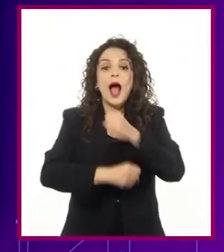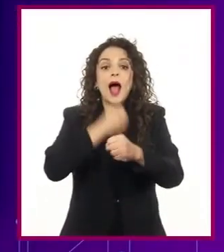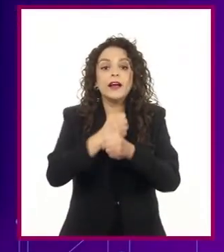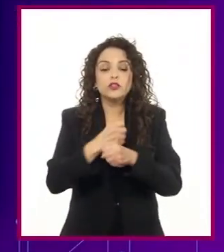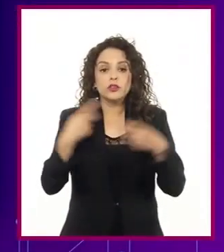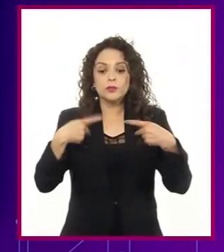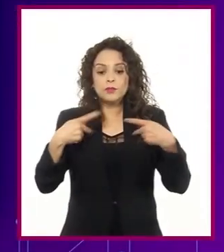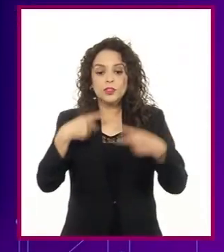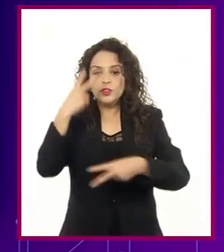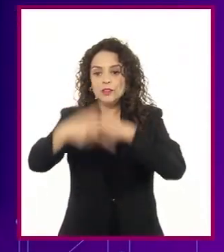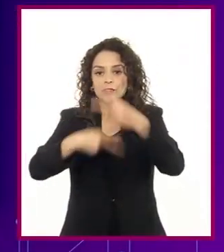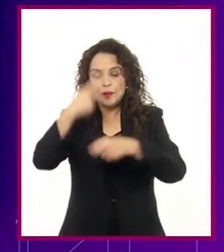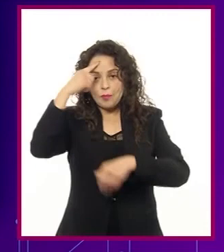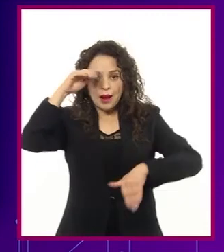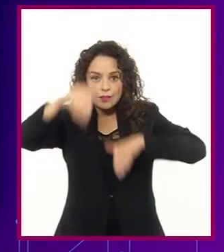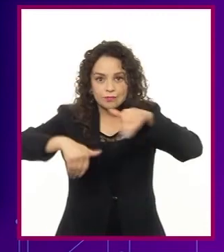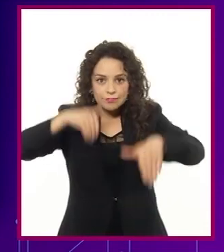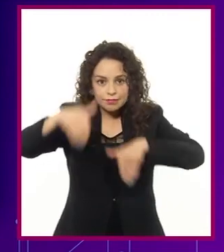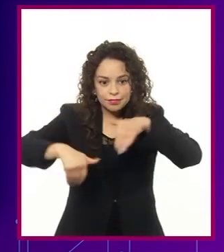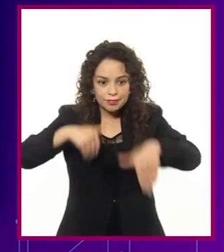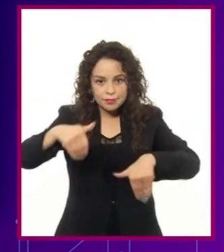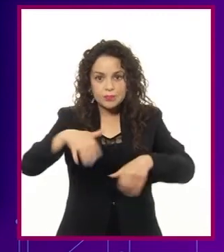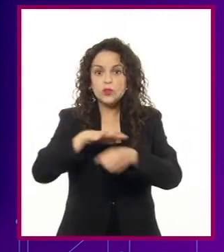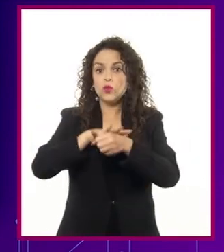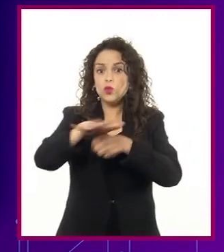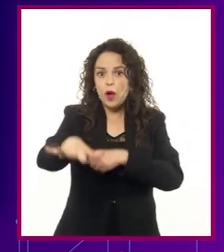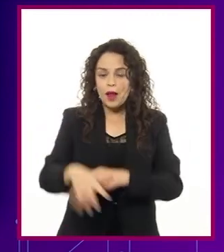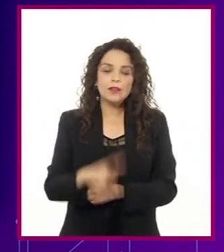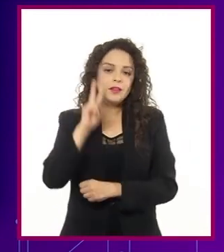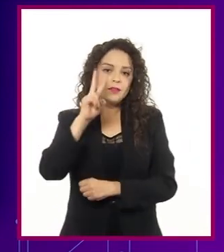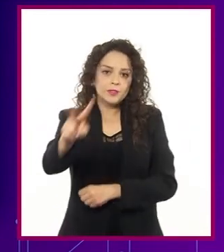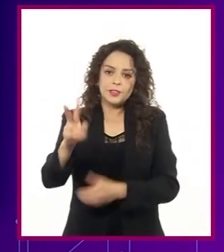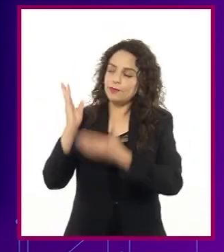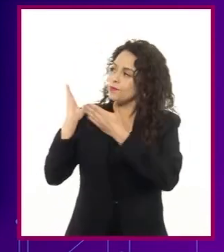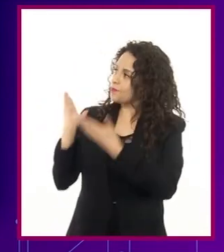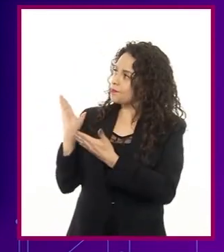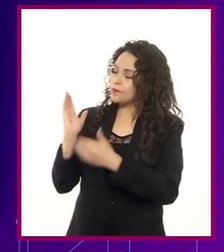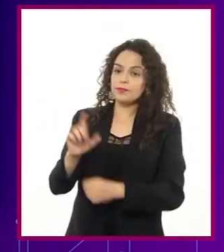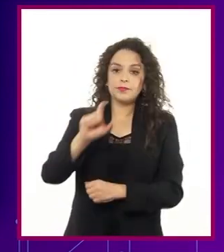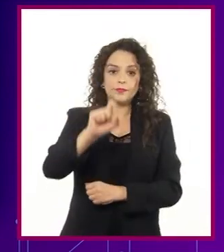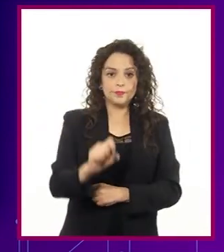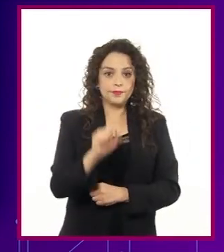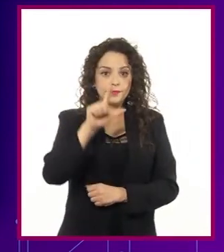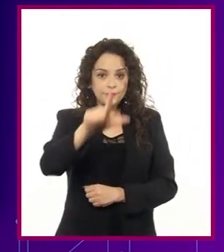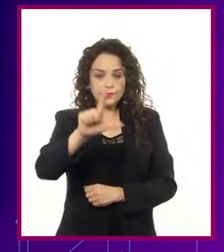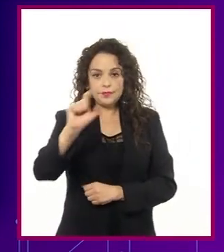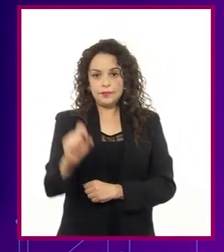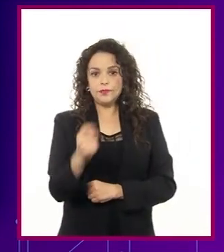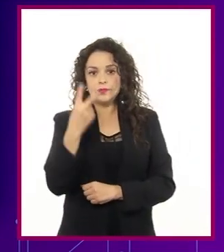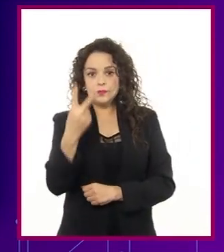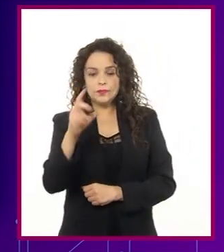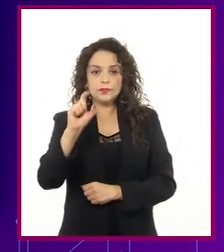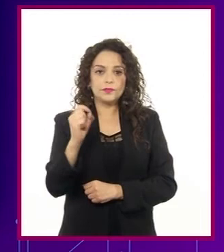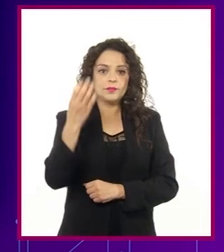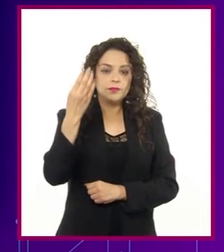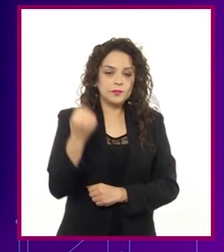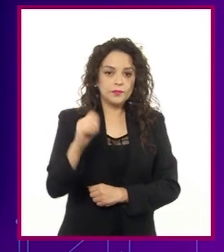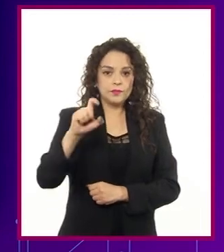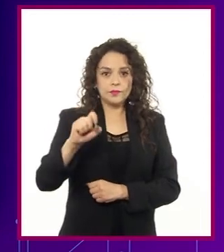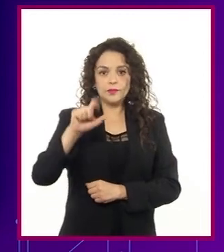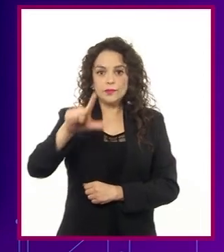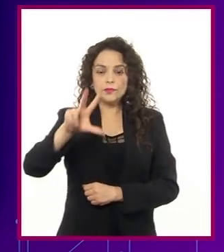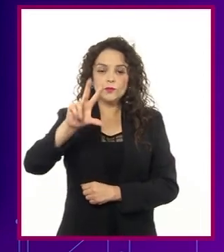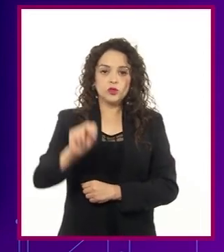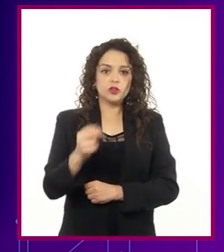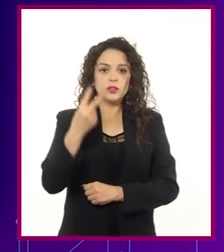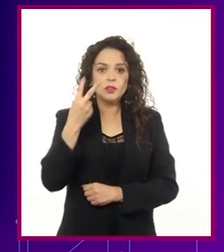natación. Estas son 27, 22, 29, 27,